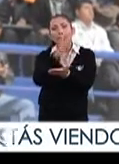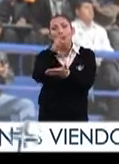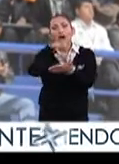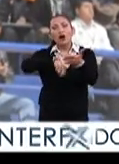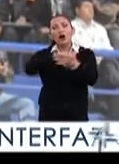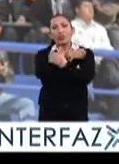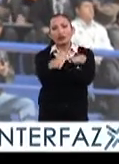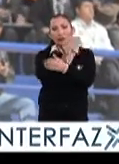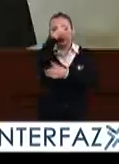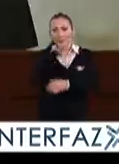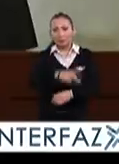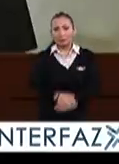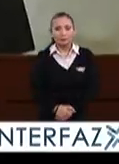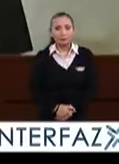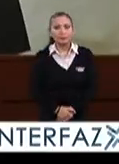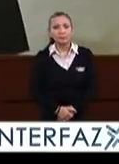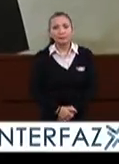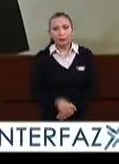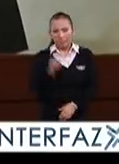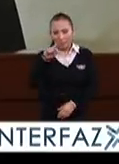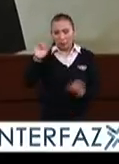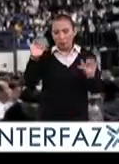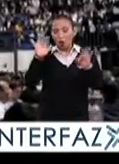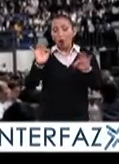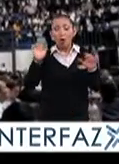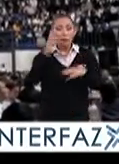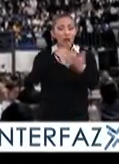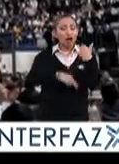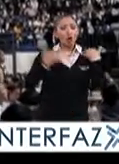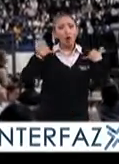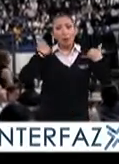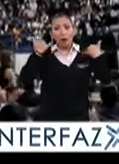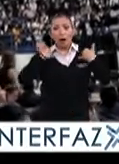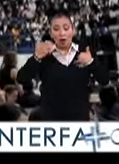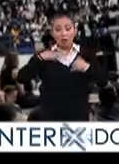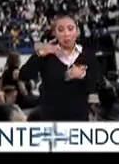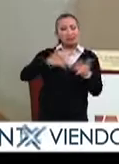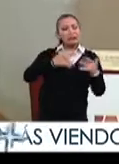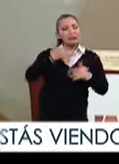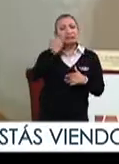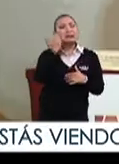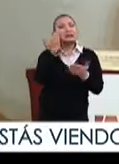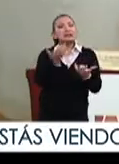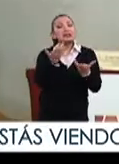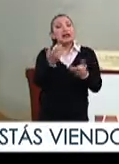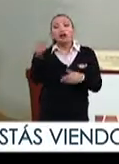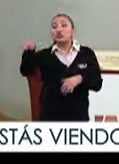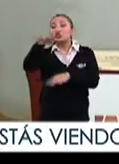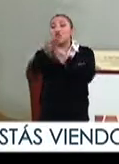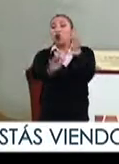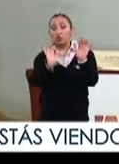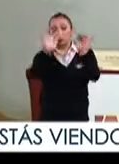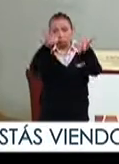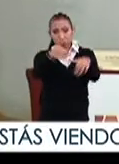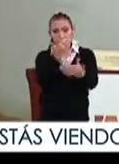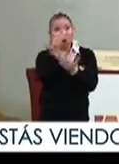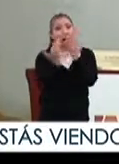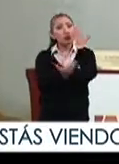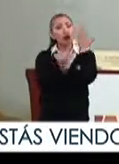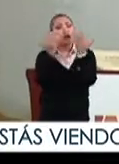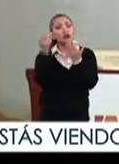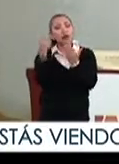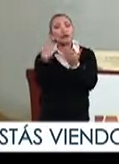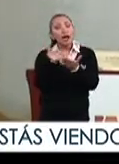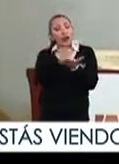mejorar la educación en el país. En este foro se dieron cita jóvenes cuya mayor inquietud es que todos tengan acceso a una educación